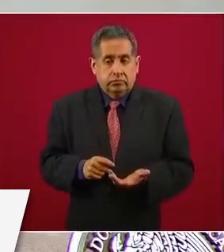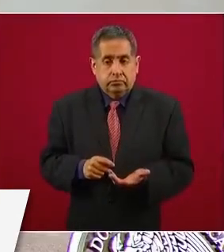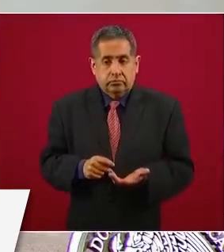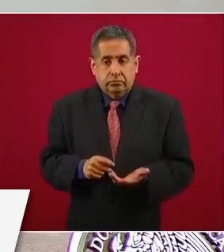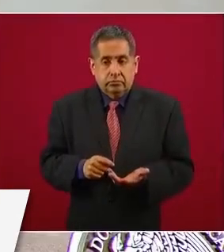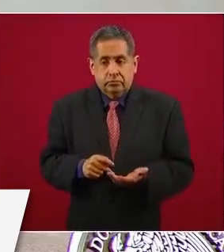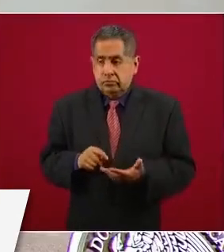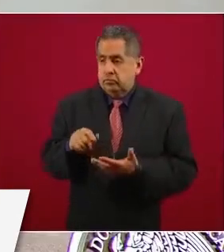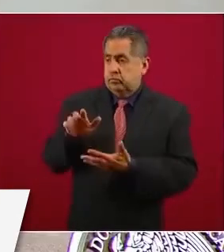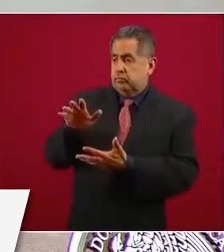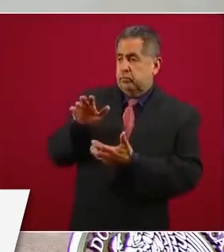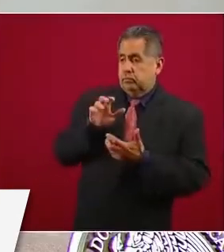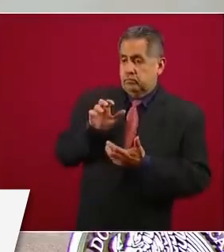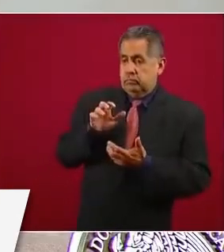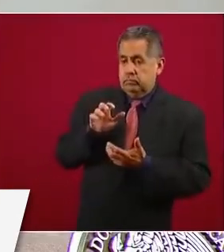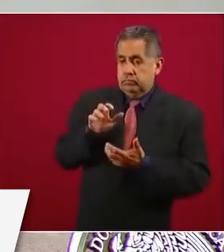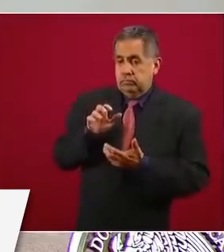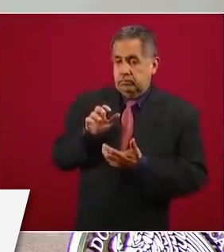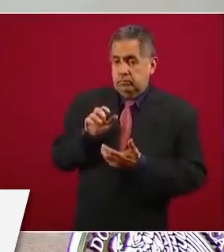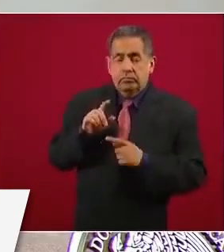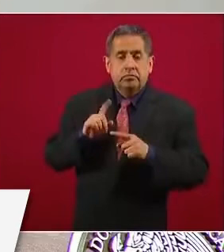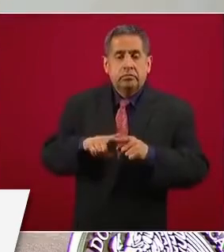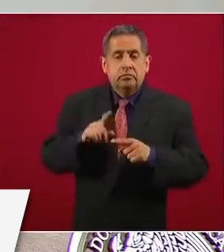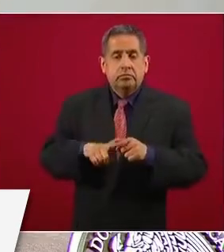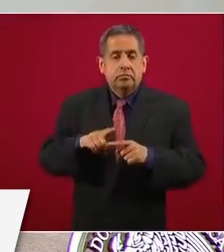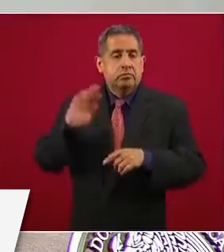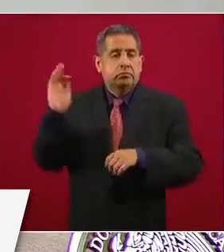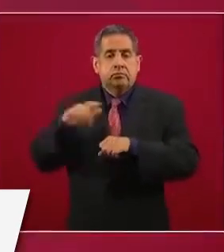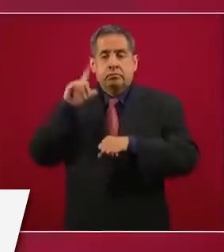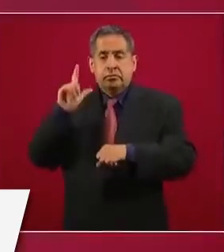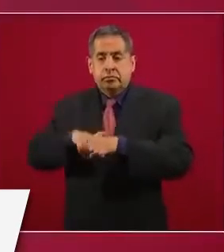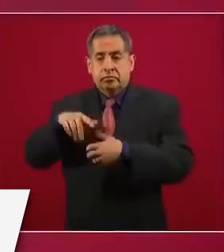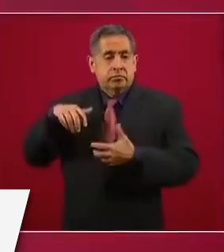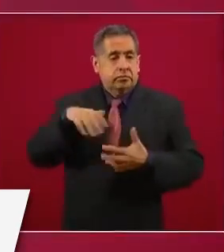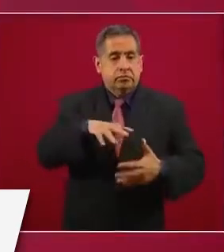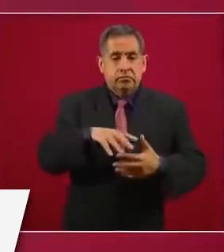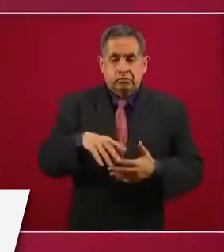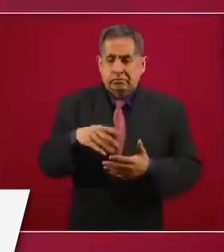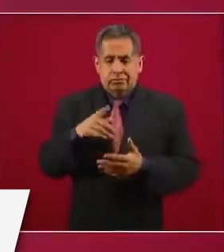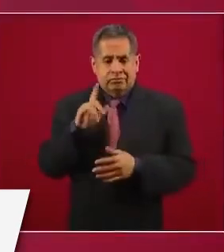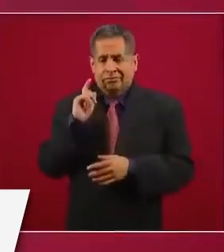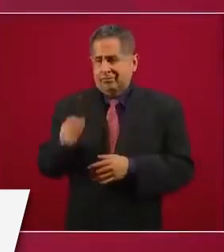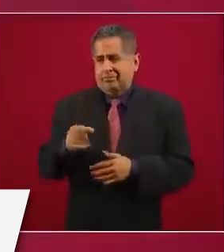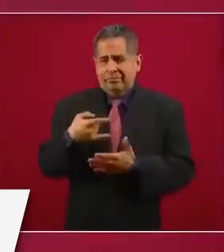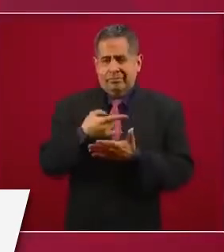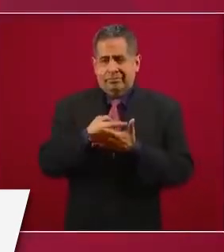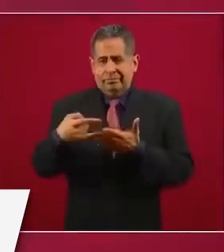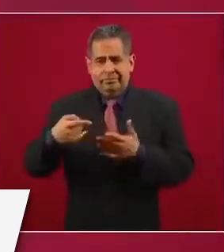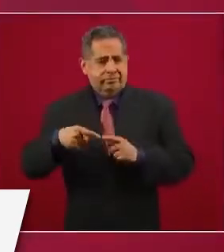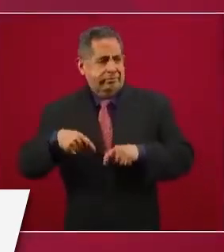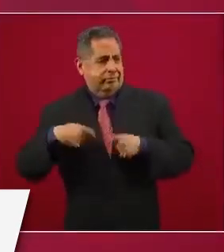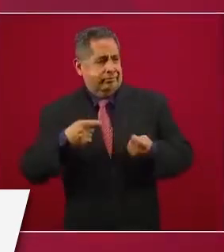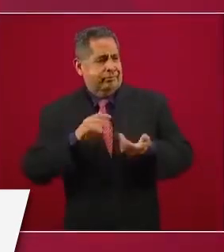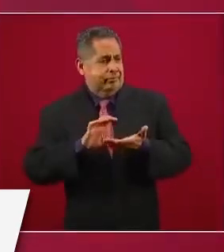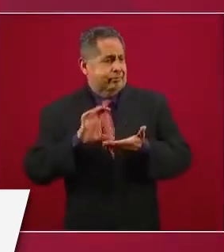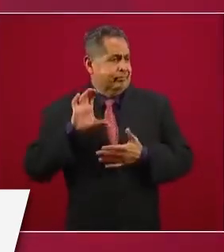lo reciben de las participaciones federales. Es el cheque que les envía